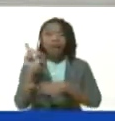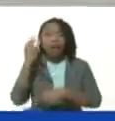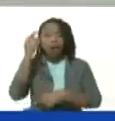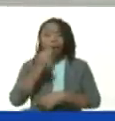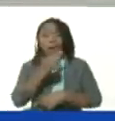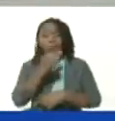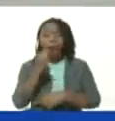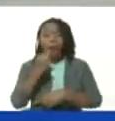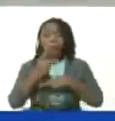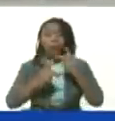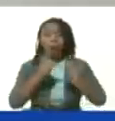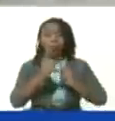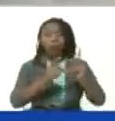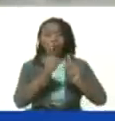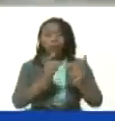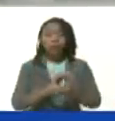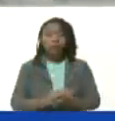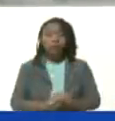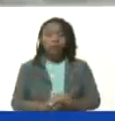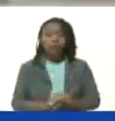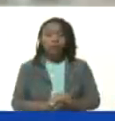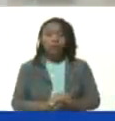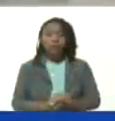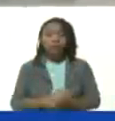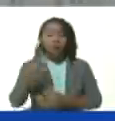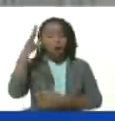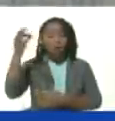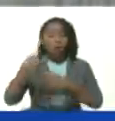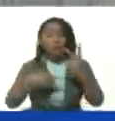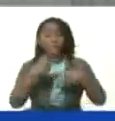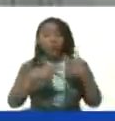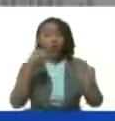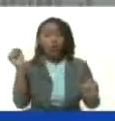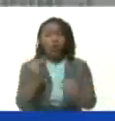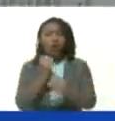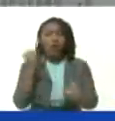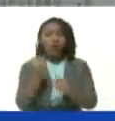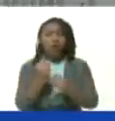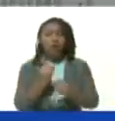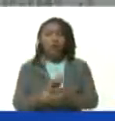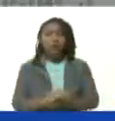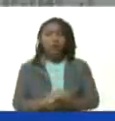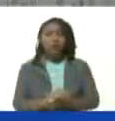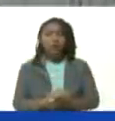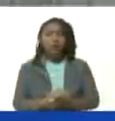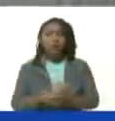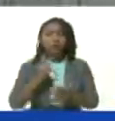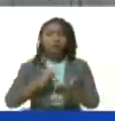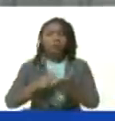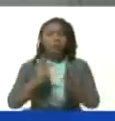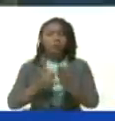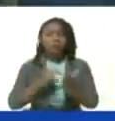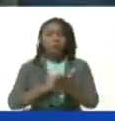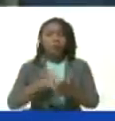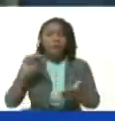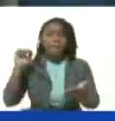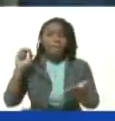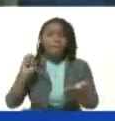compromiso productivo. Los consejos productivos de los trabajadores han significado un